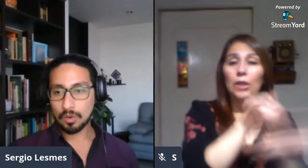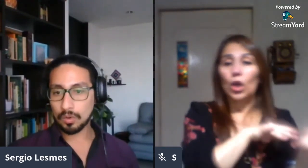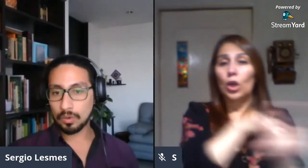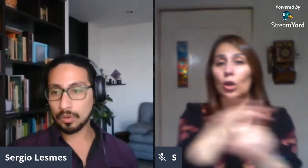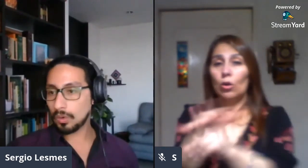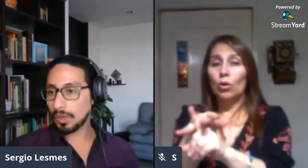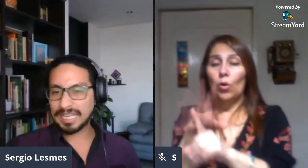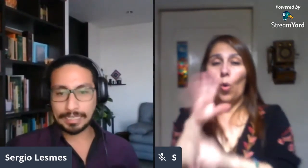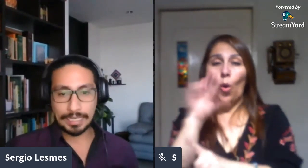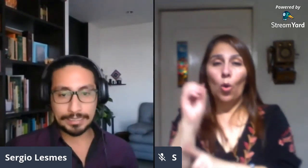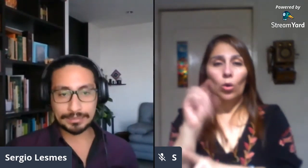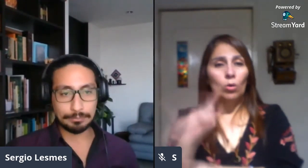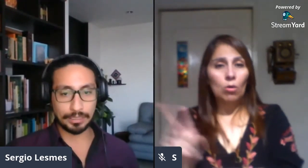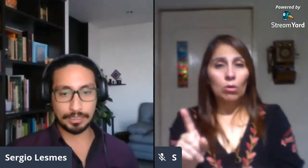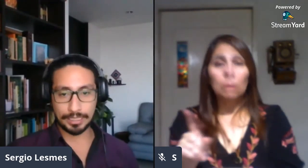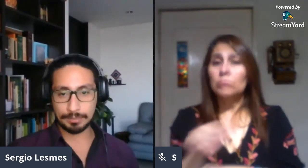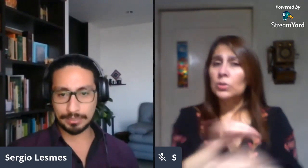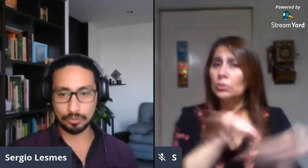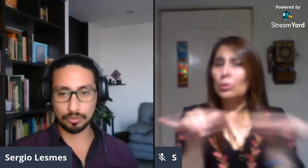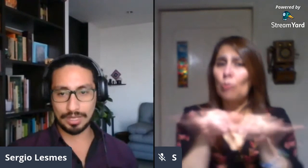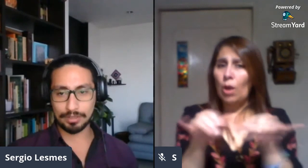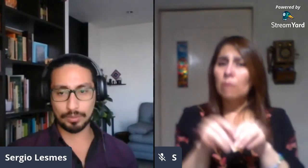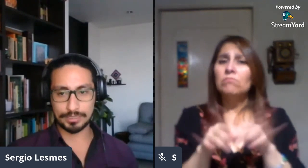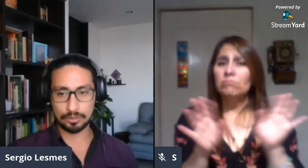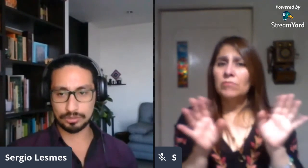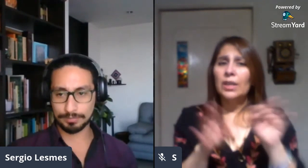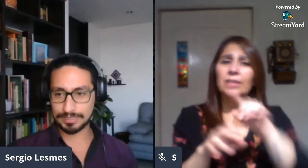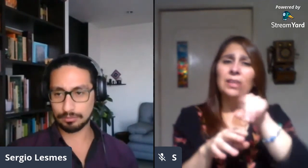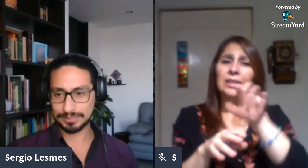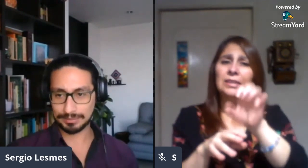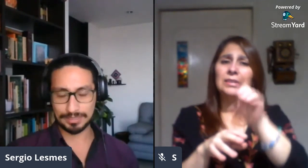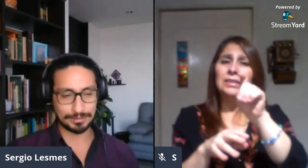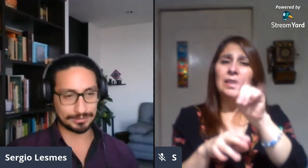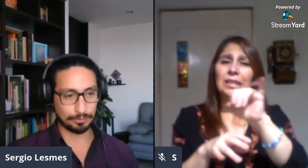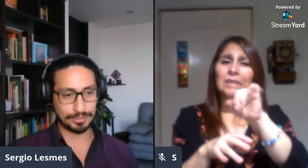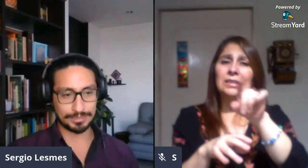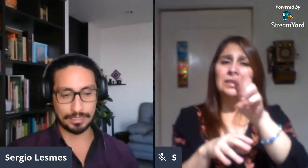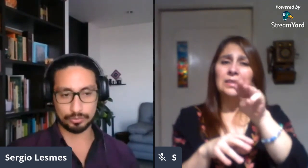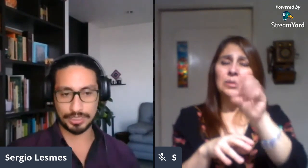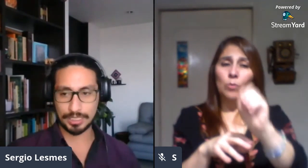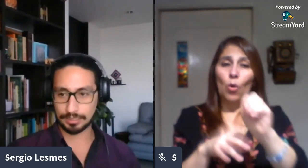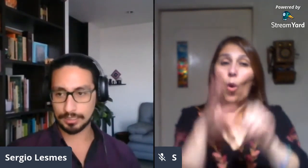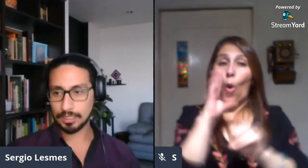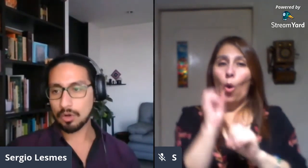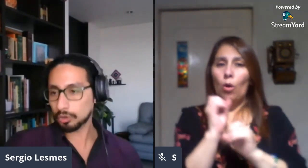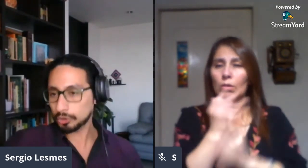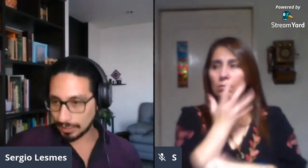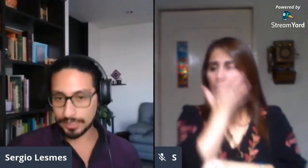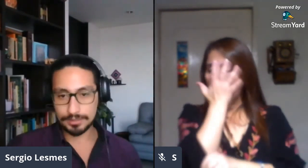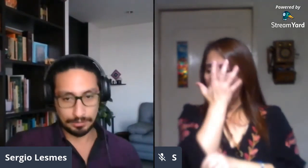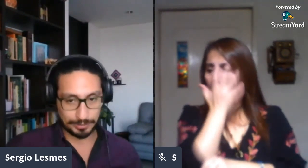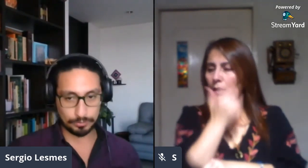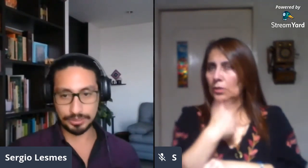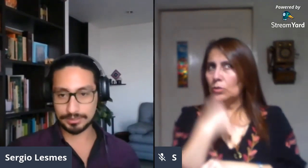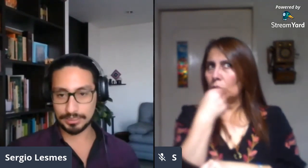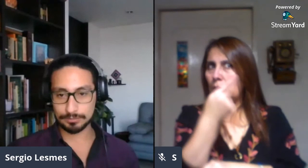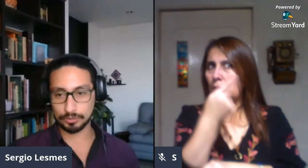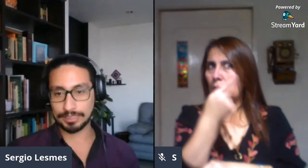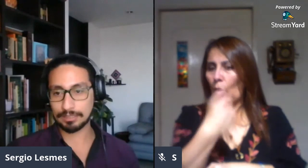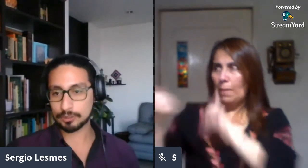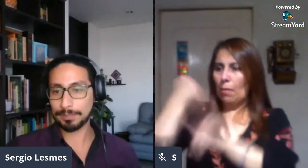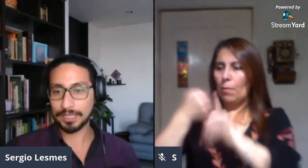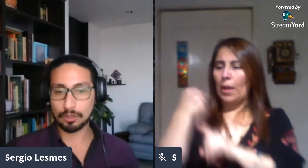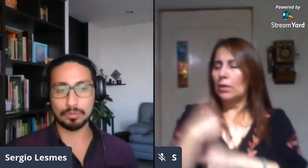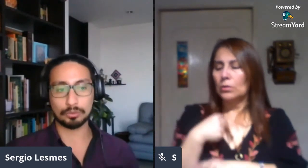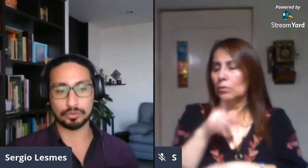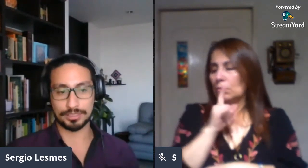sexismo. O en qué radica también el temor o la vergüenza de los hombres que son víctimas de esta violencia a denunciarla. Otra vez en el mismo sexismo,